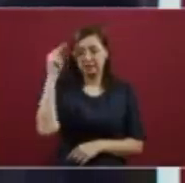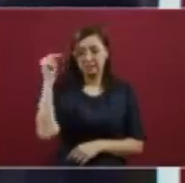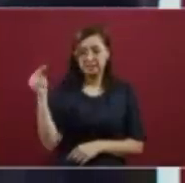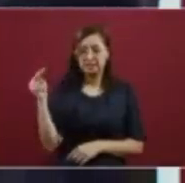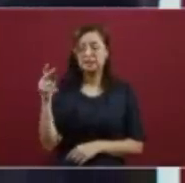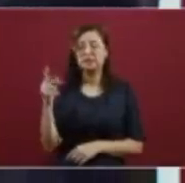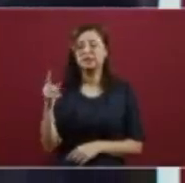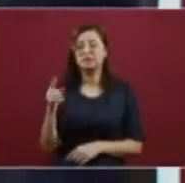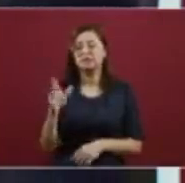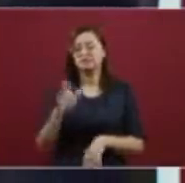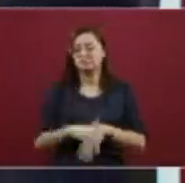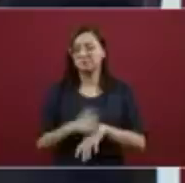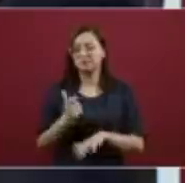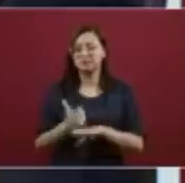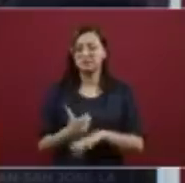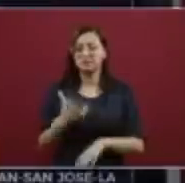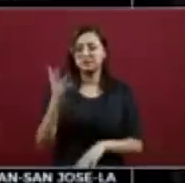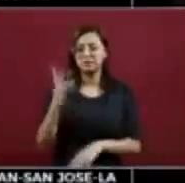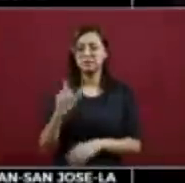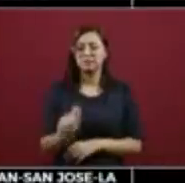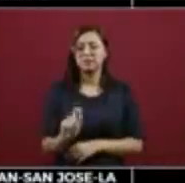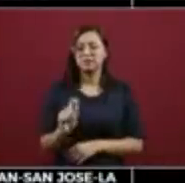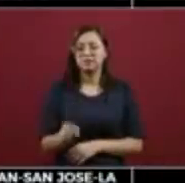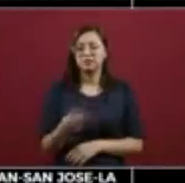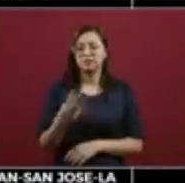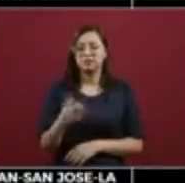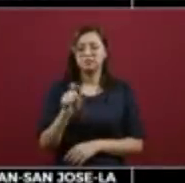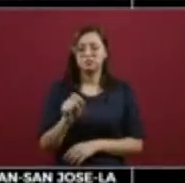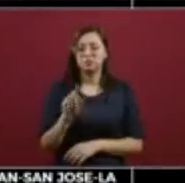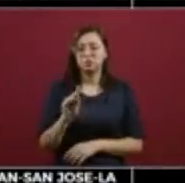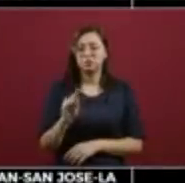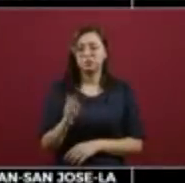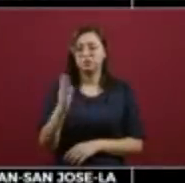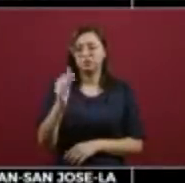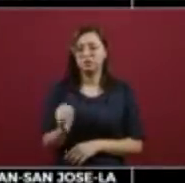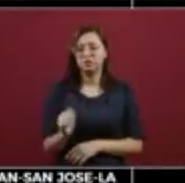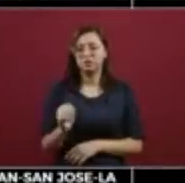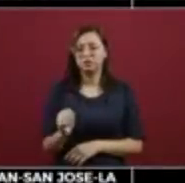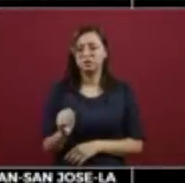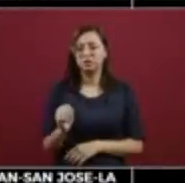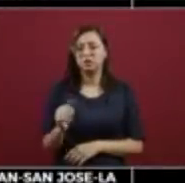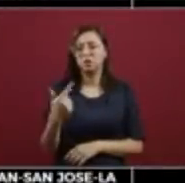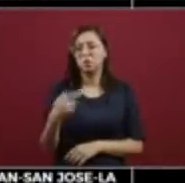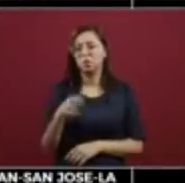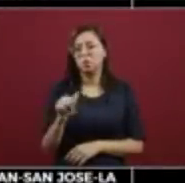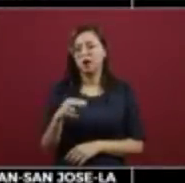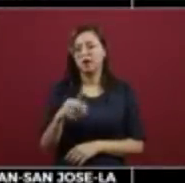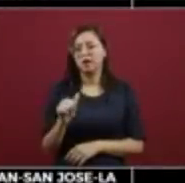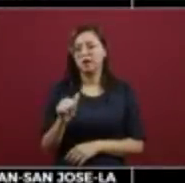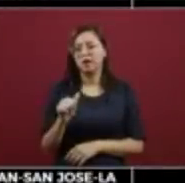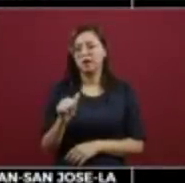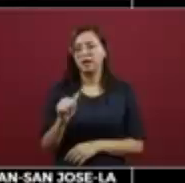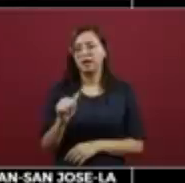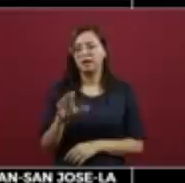Ibideliza Reyes Hernández, a 23.99, Guanaceví Durango, a